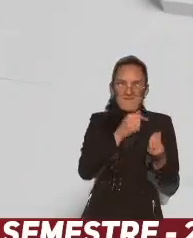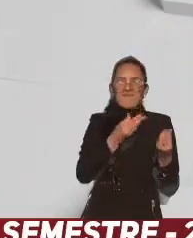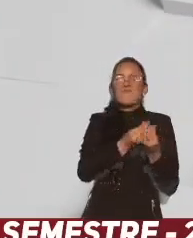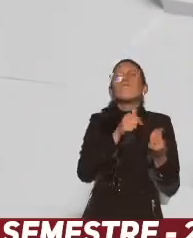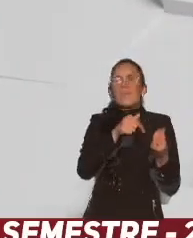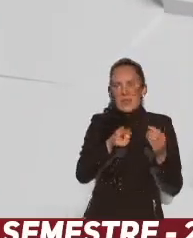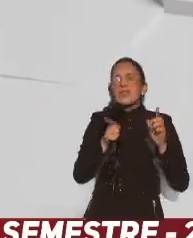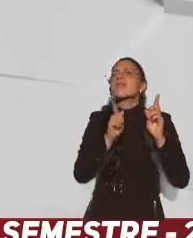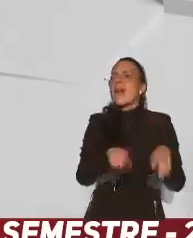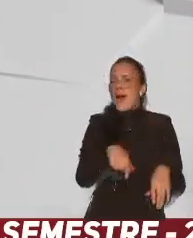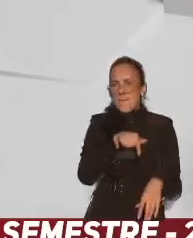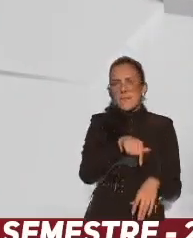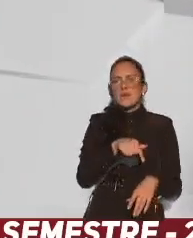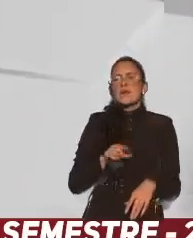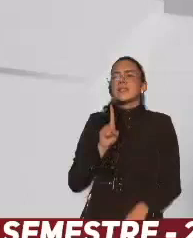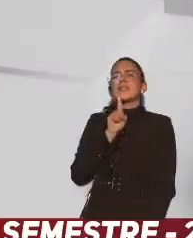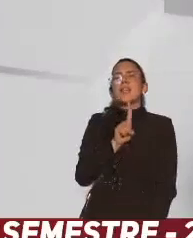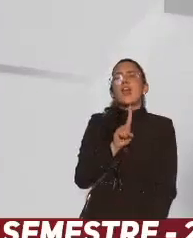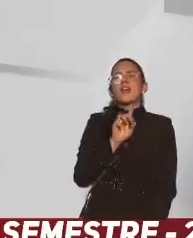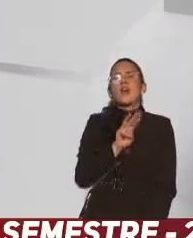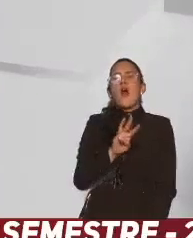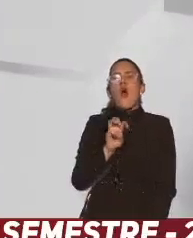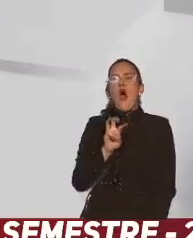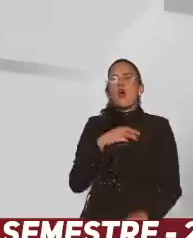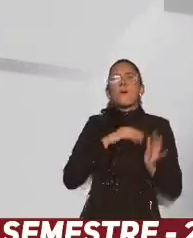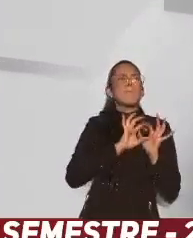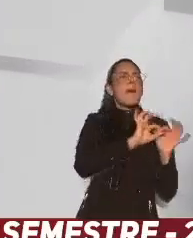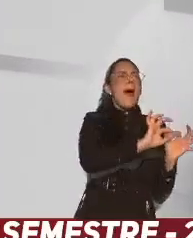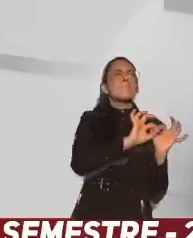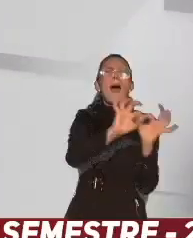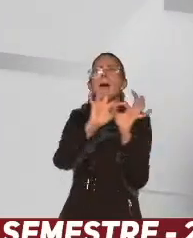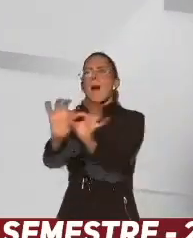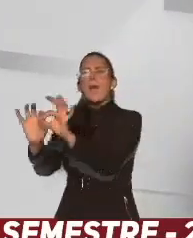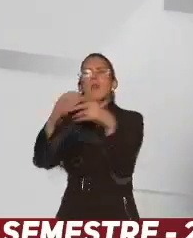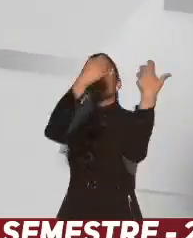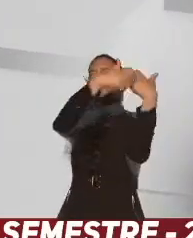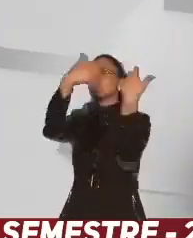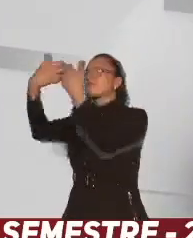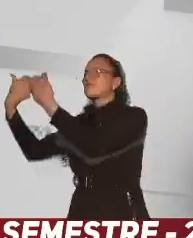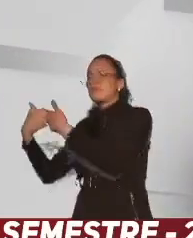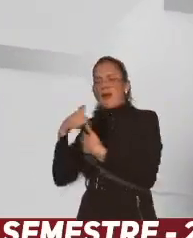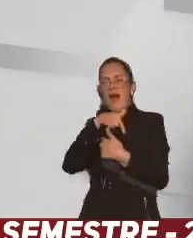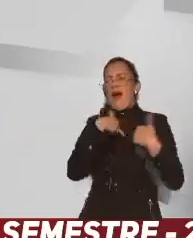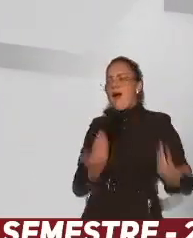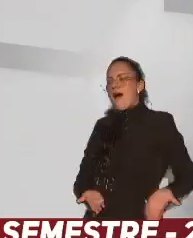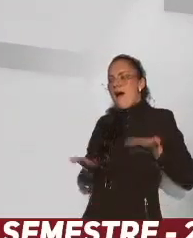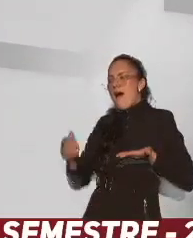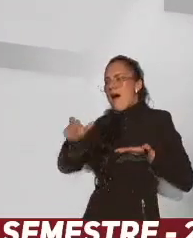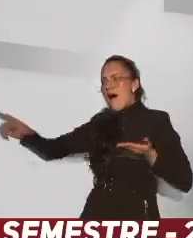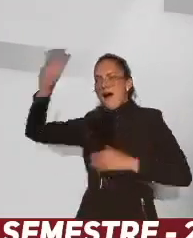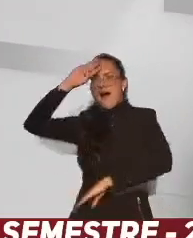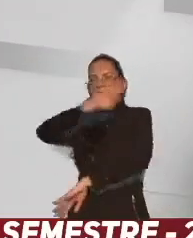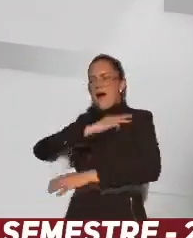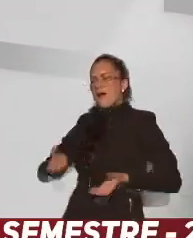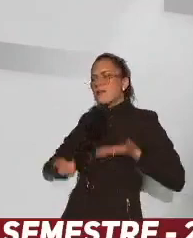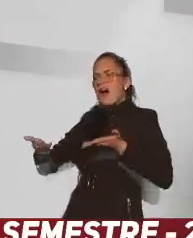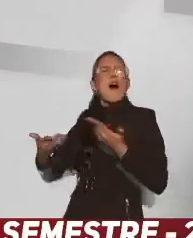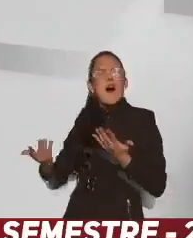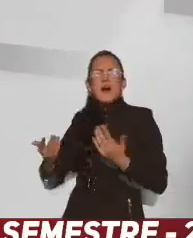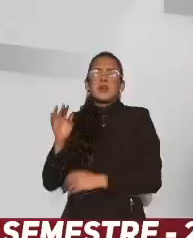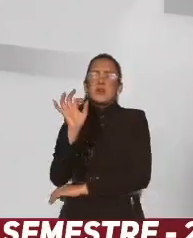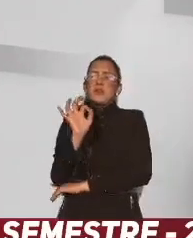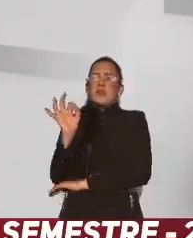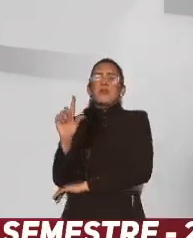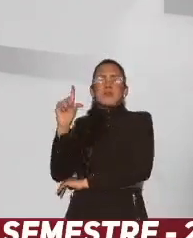realizado 198 alianzas con diferentes empresas. Estas empresas les ofrecen a nuestros soldados un descuento entre